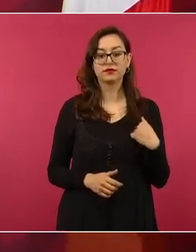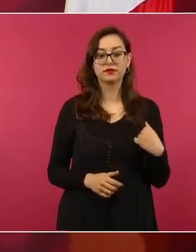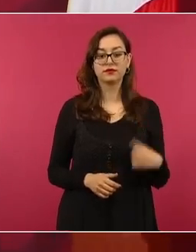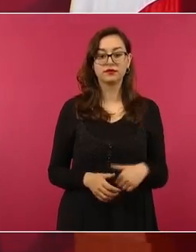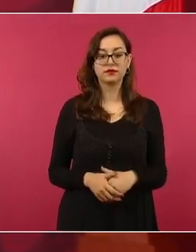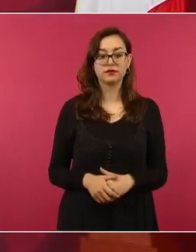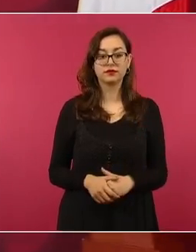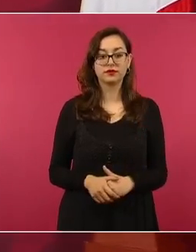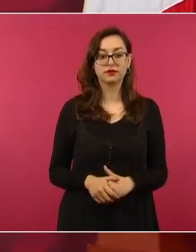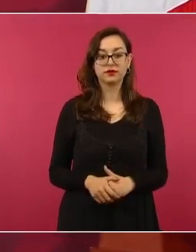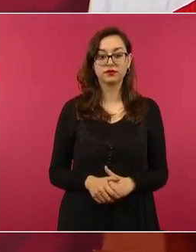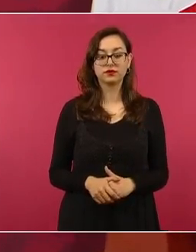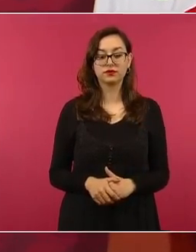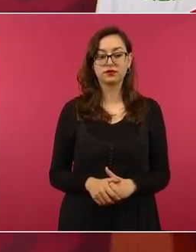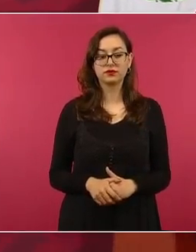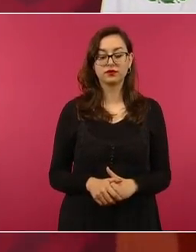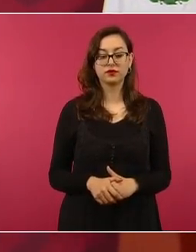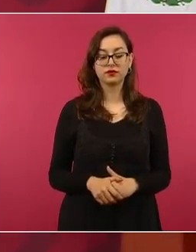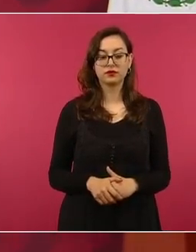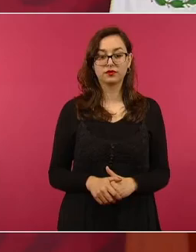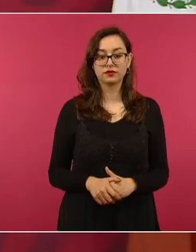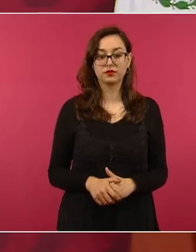Me mandaron